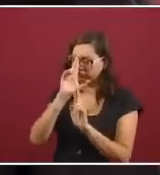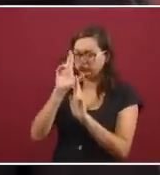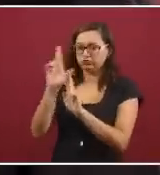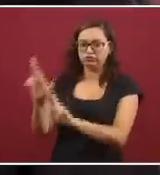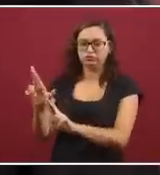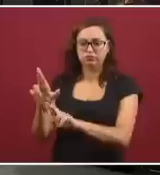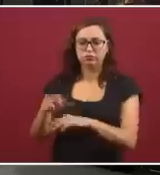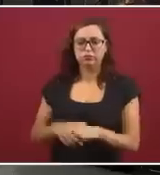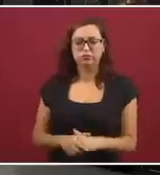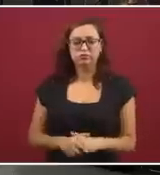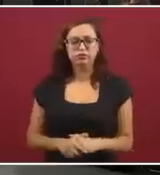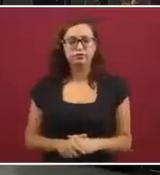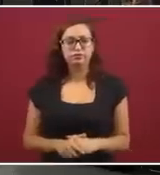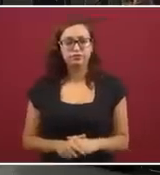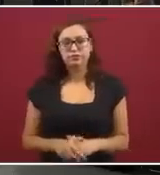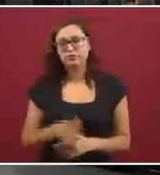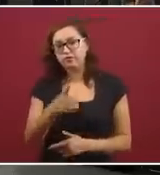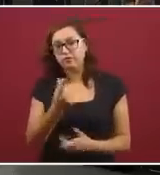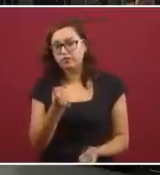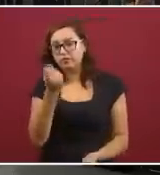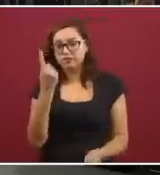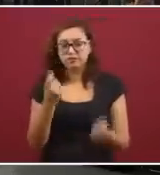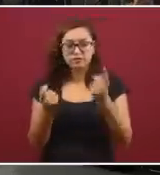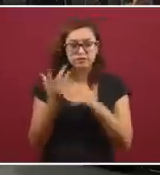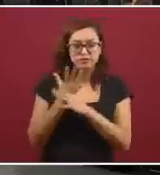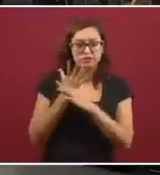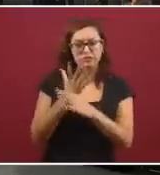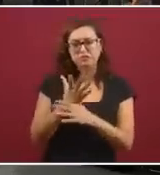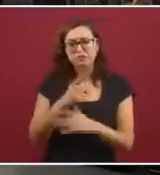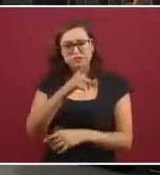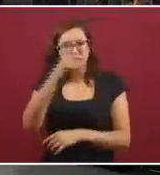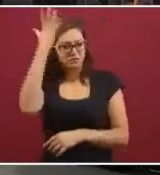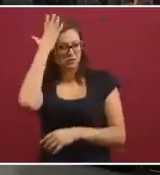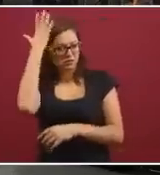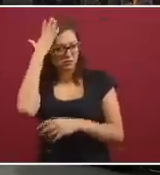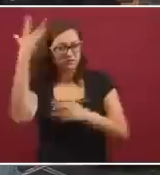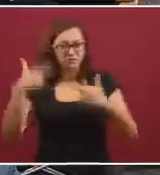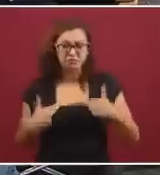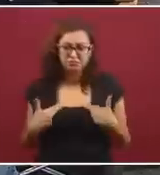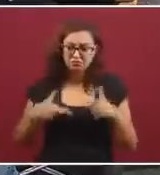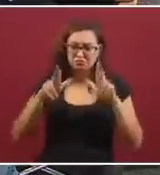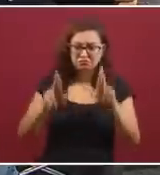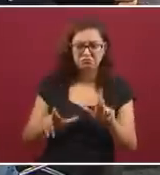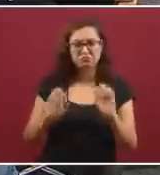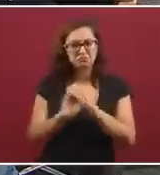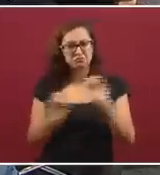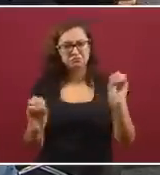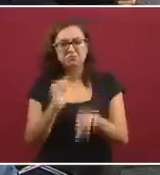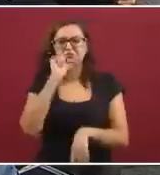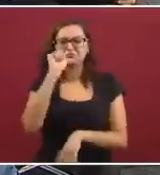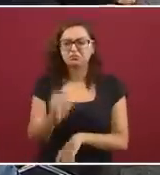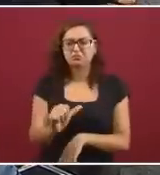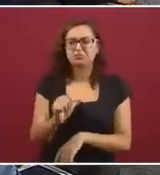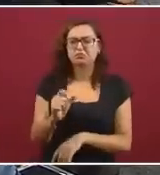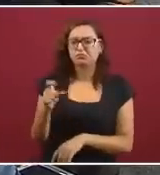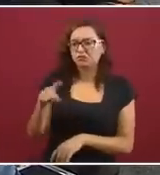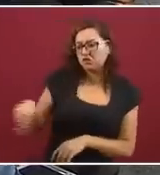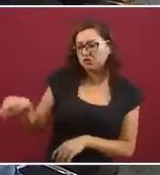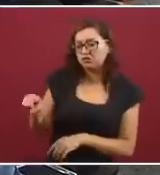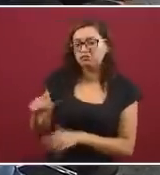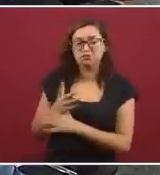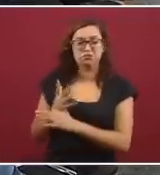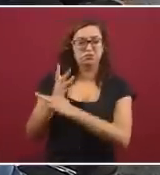que no los representan los líderes no sería necesario más información para porque ellos dicen que desconocen incluso